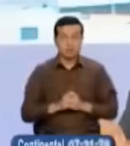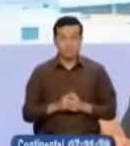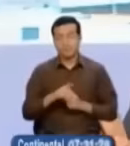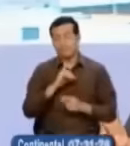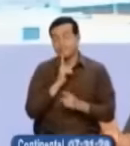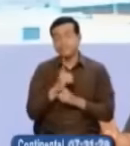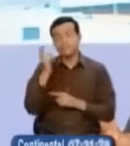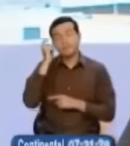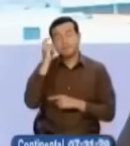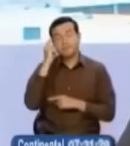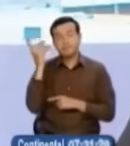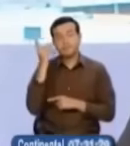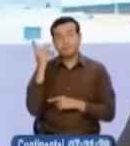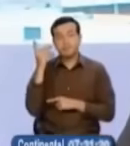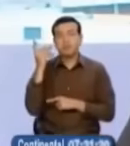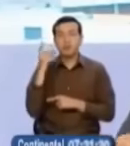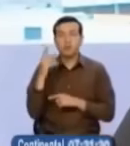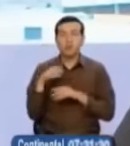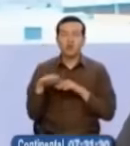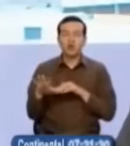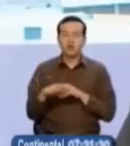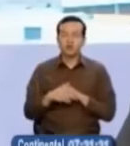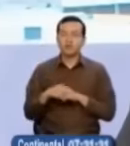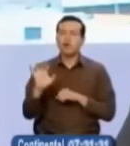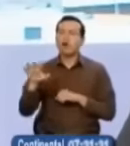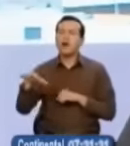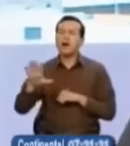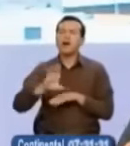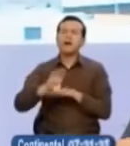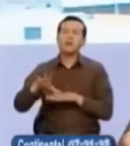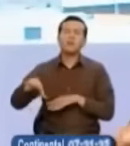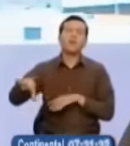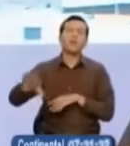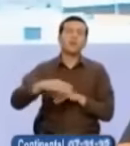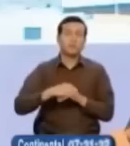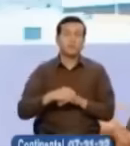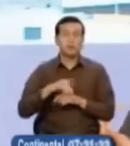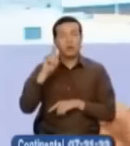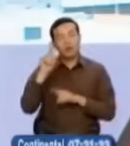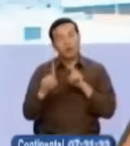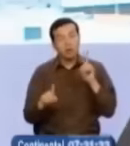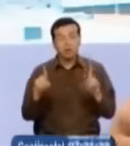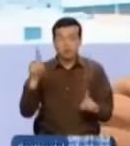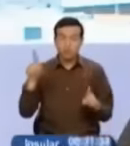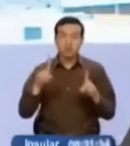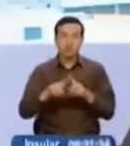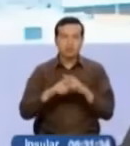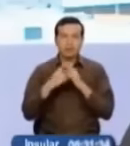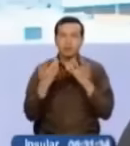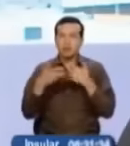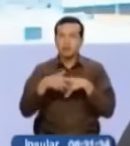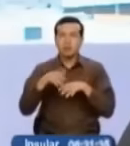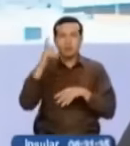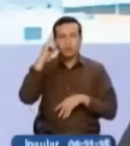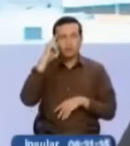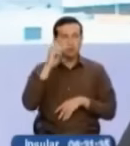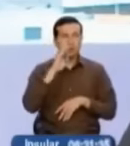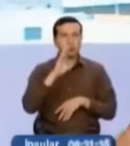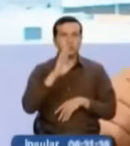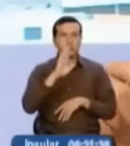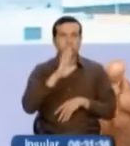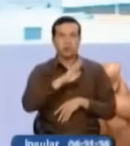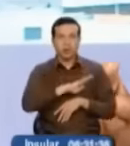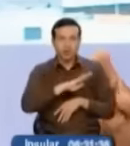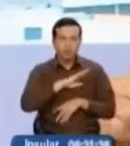luego piensan de manera aislada, como islas. Solo hay algunas mancomunidades que empiezan a integrar a los gobiernos autónomos